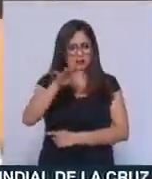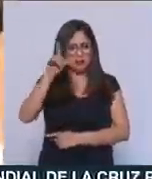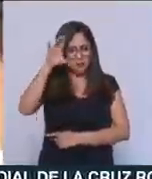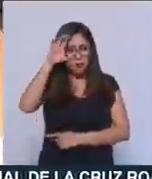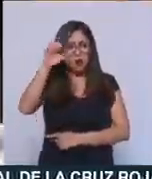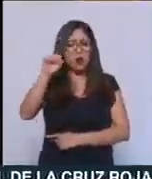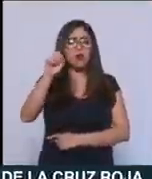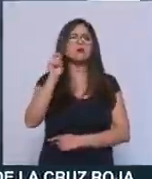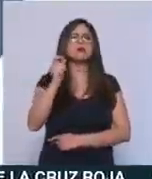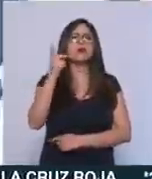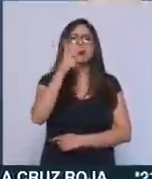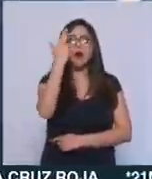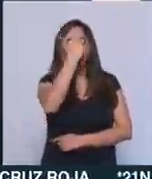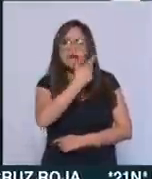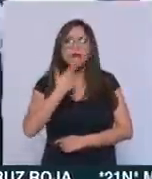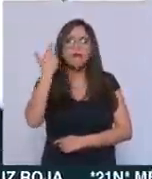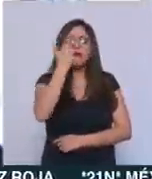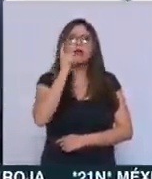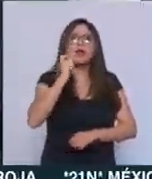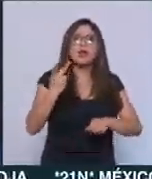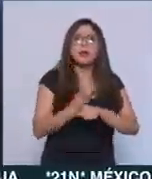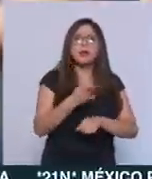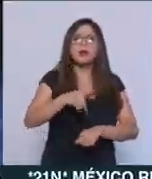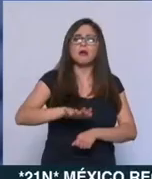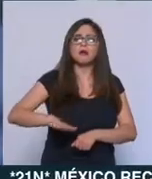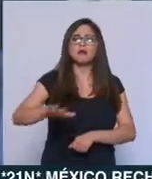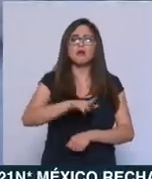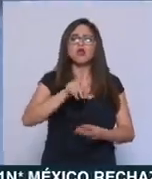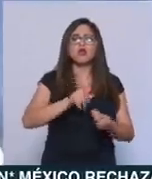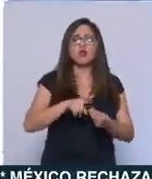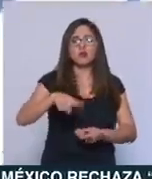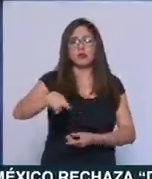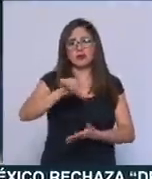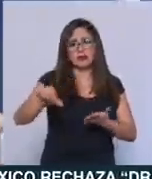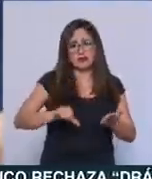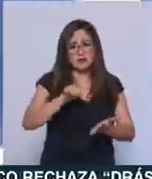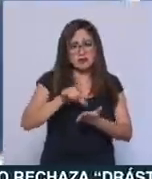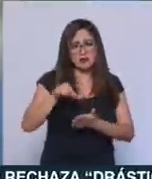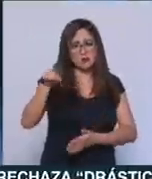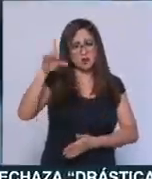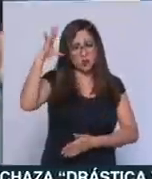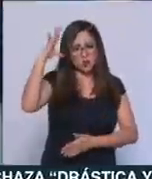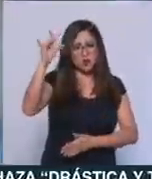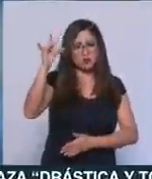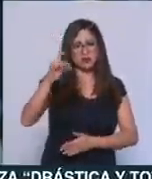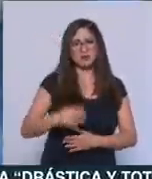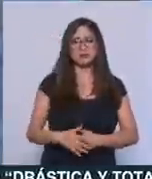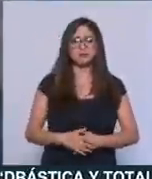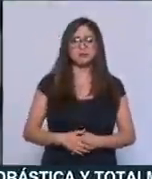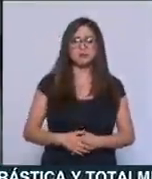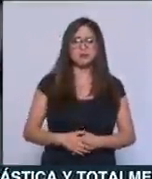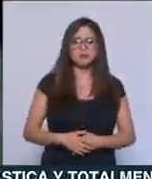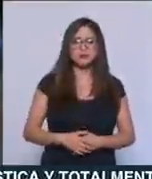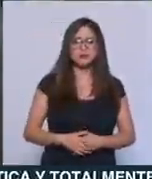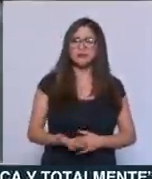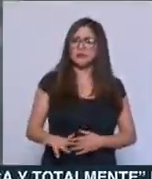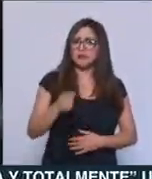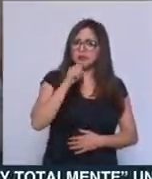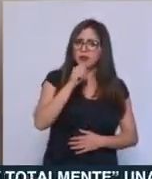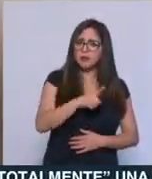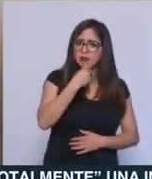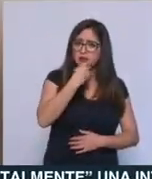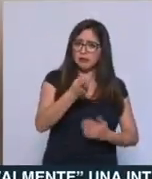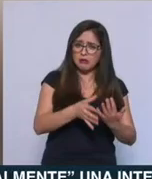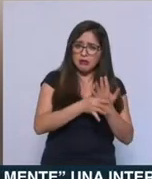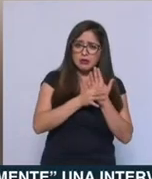tienen precisamente de estos lamentables hechos ocurridos en el centro histórico de Cuernavaca. Se habla, y así lo